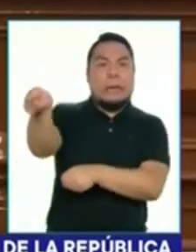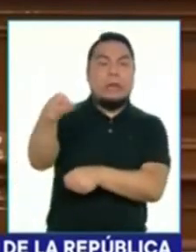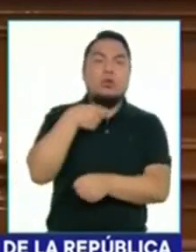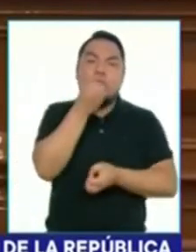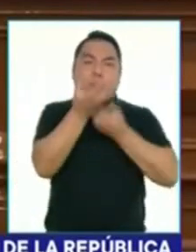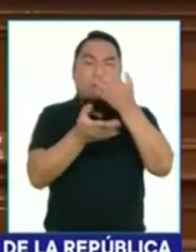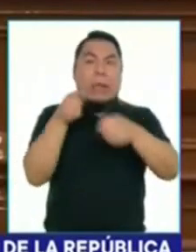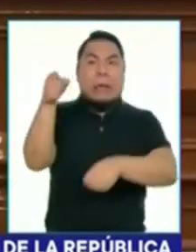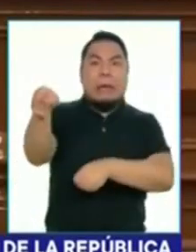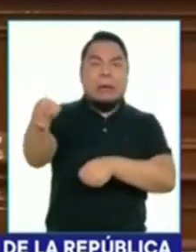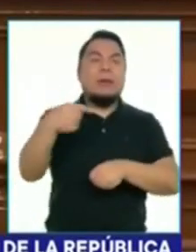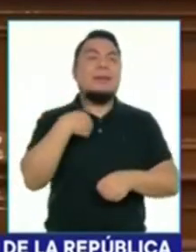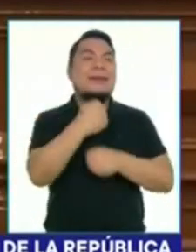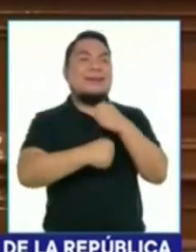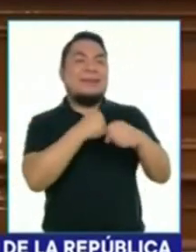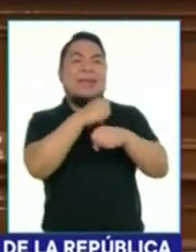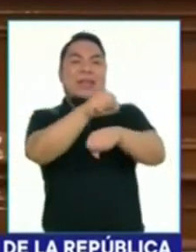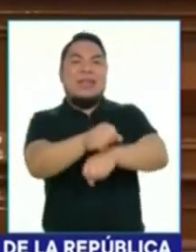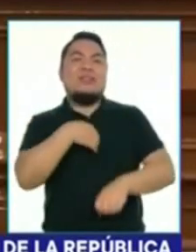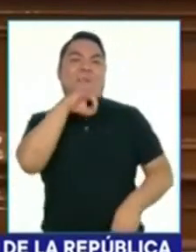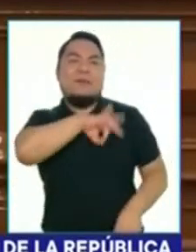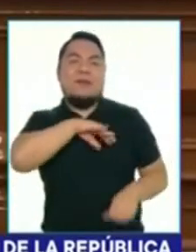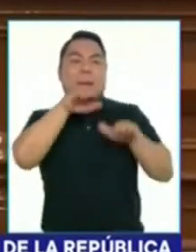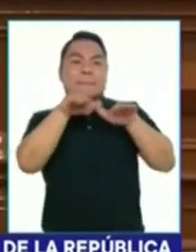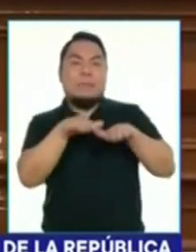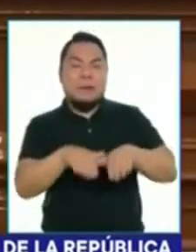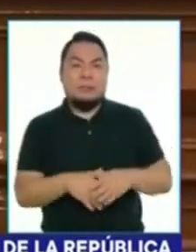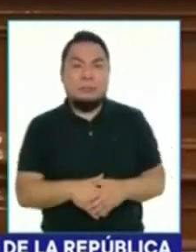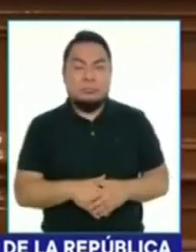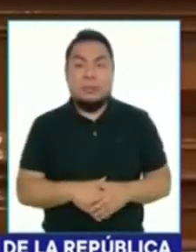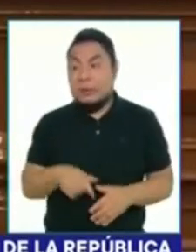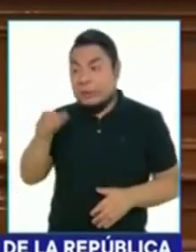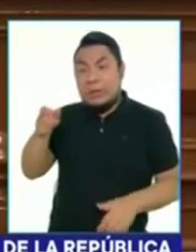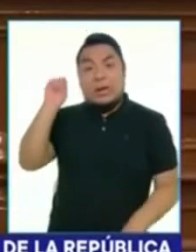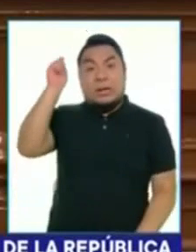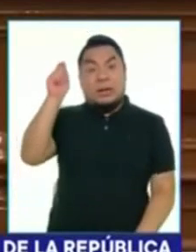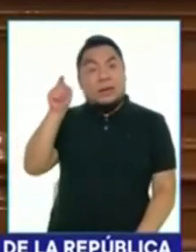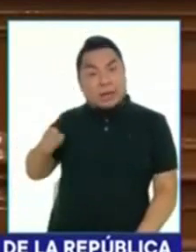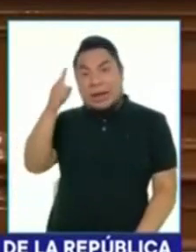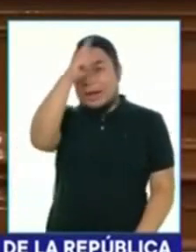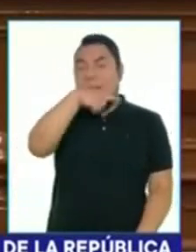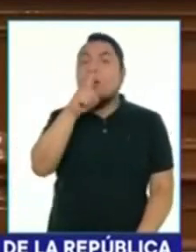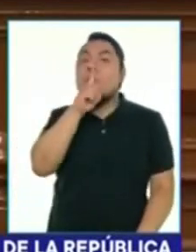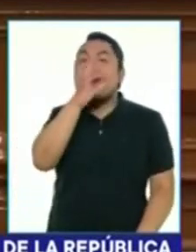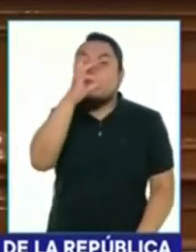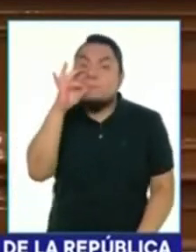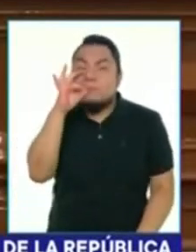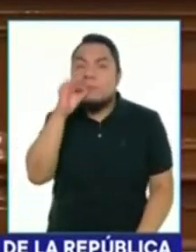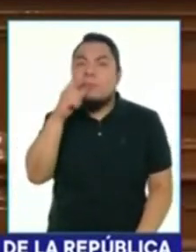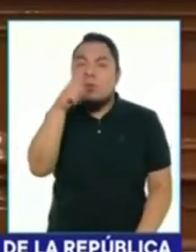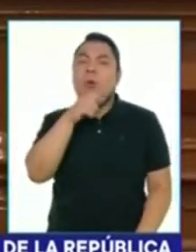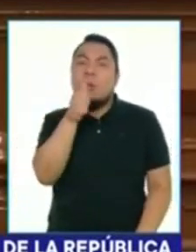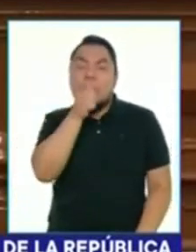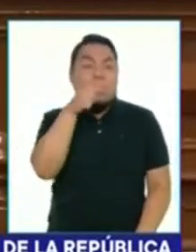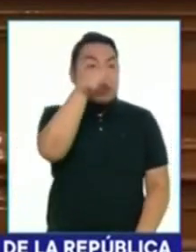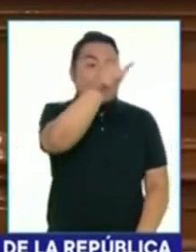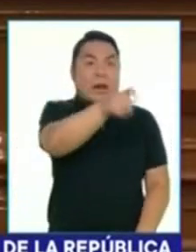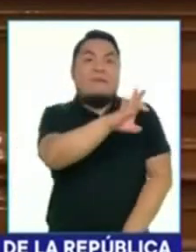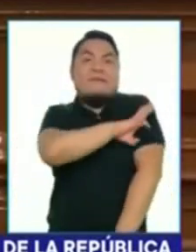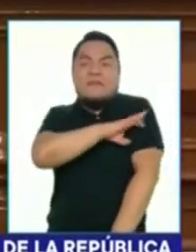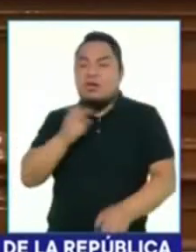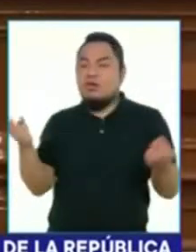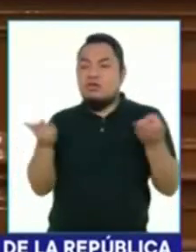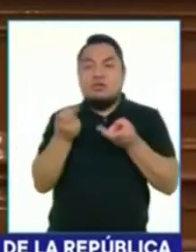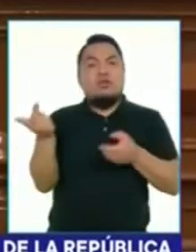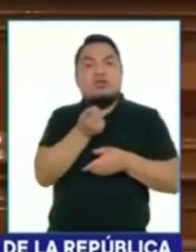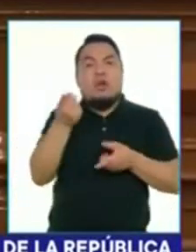fiscal y el aspirante a colaborador firman un acuerdo de beneficios y colaboración, pero es